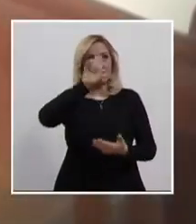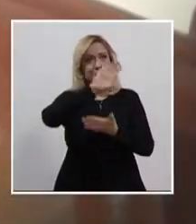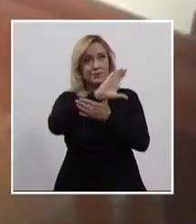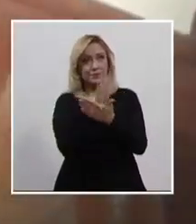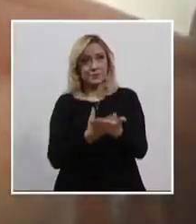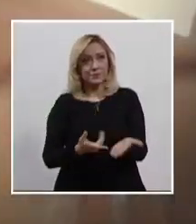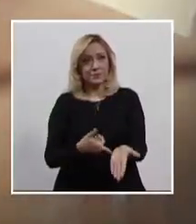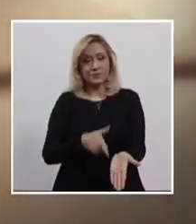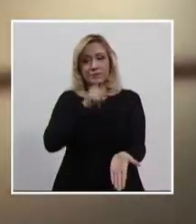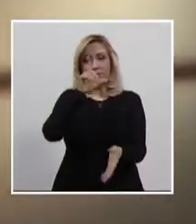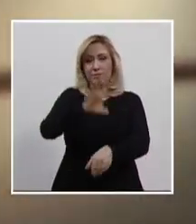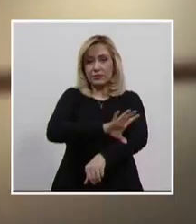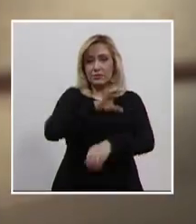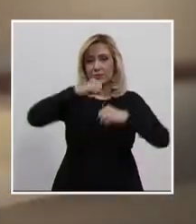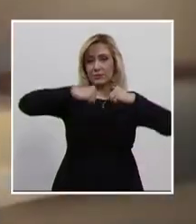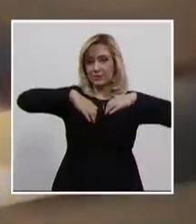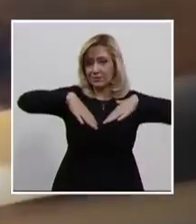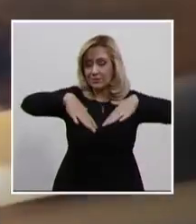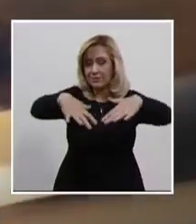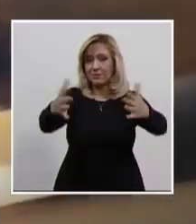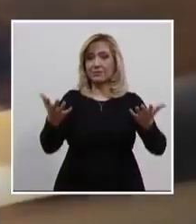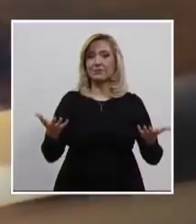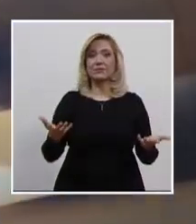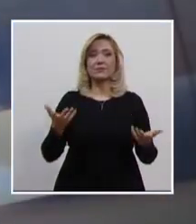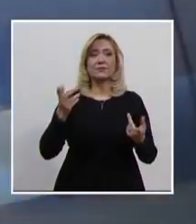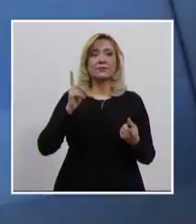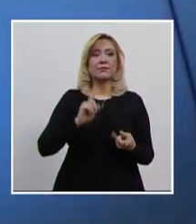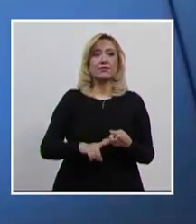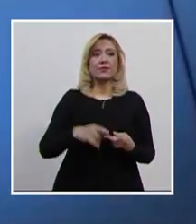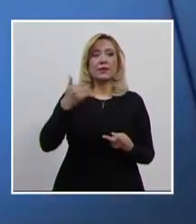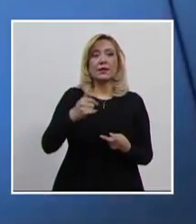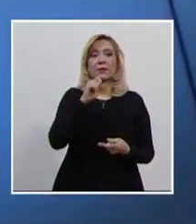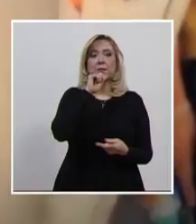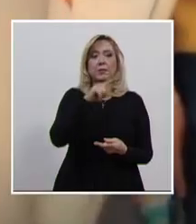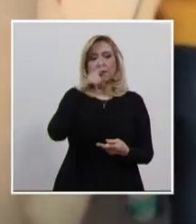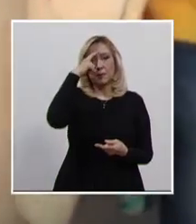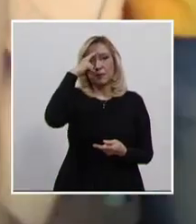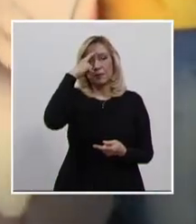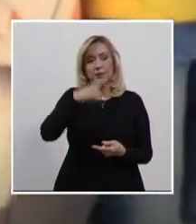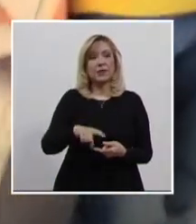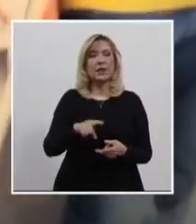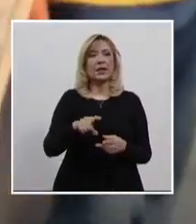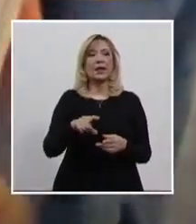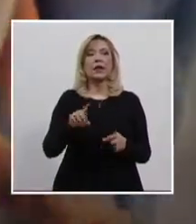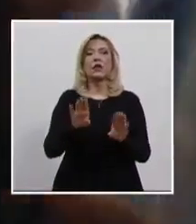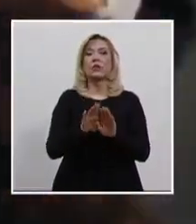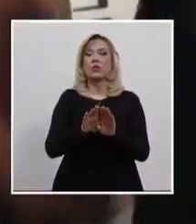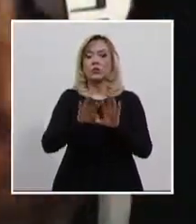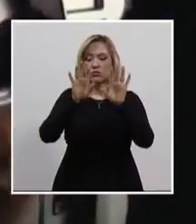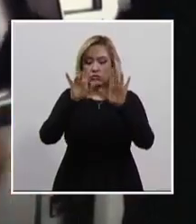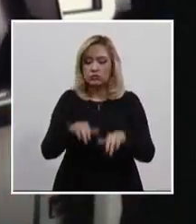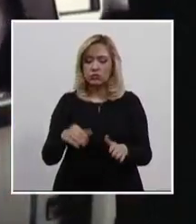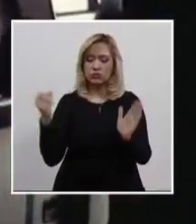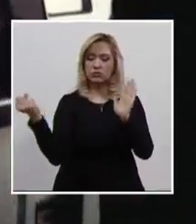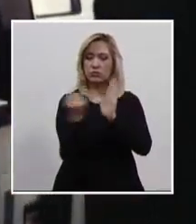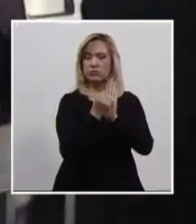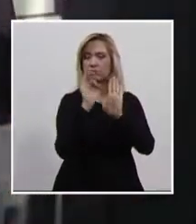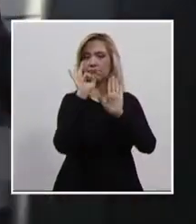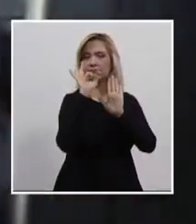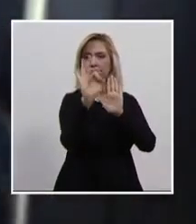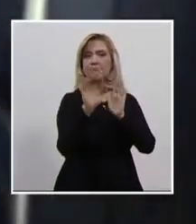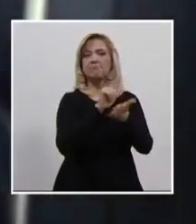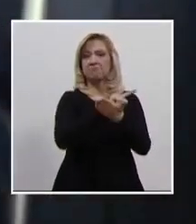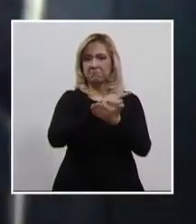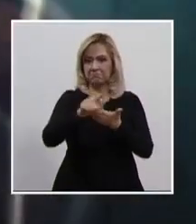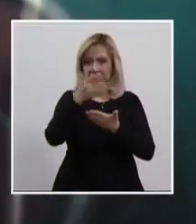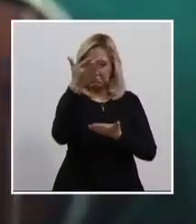de energía eléctrica y el acceso a las redes, así como al intervenir en la adquisición de certificados de energías limpias, se les